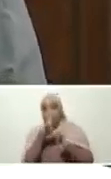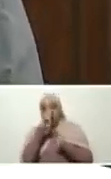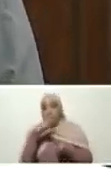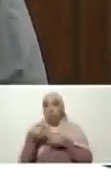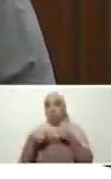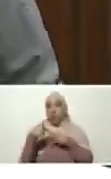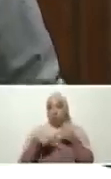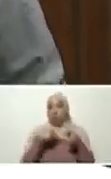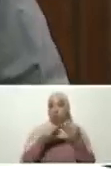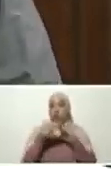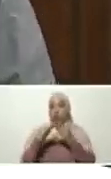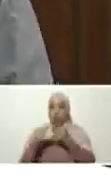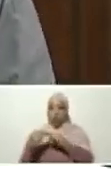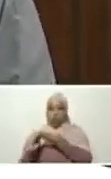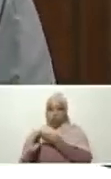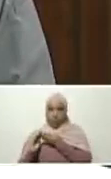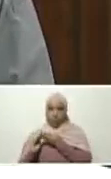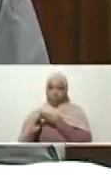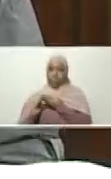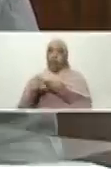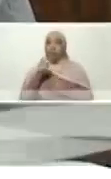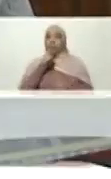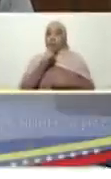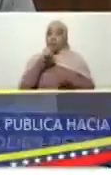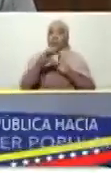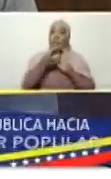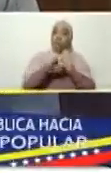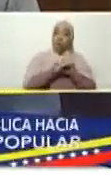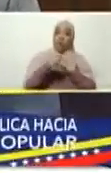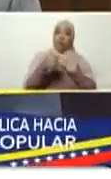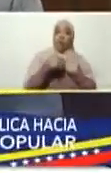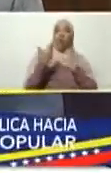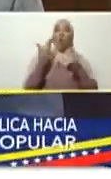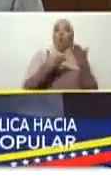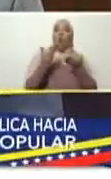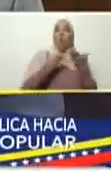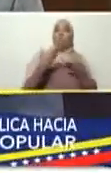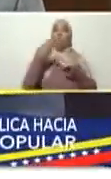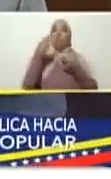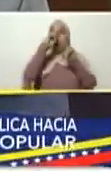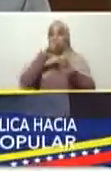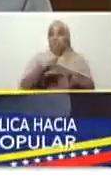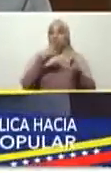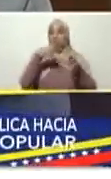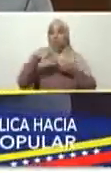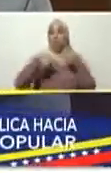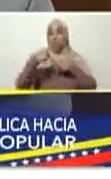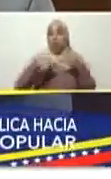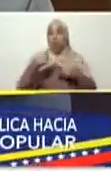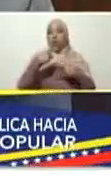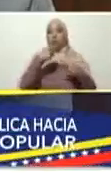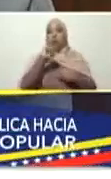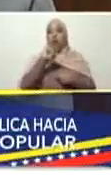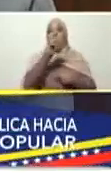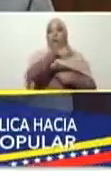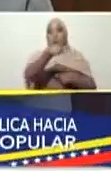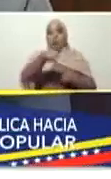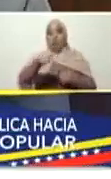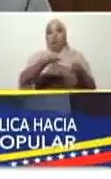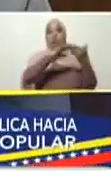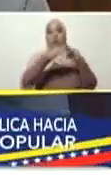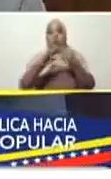procesos que están por arrancar. Muchas veces el Consejo Comunal pierde mucho más tiempo en ir de oficina en oficina